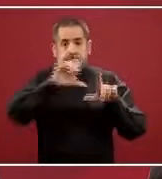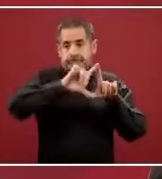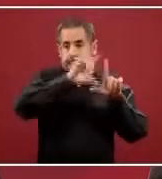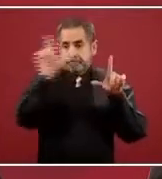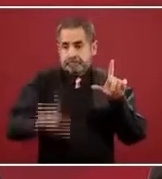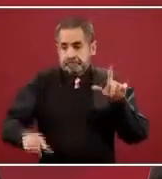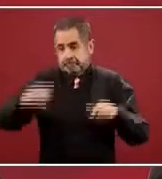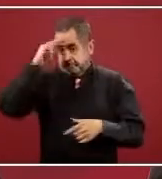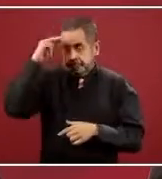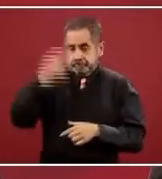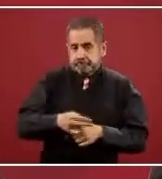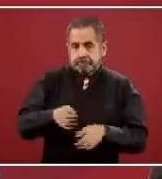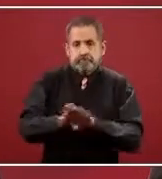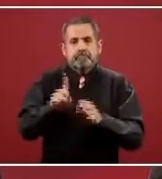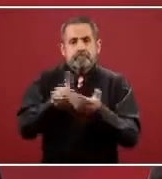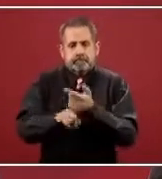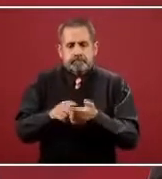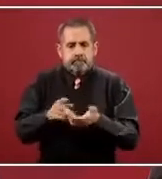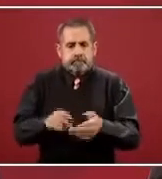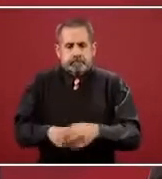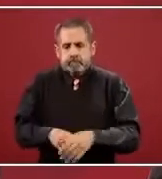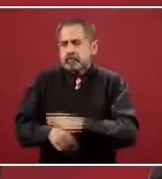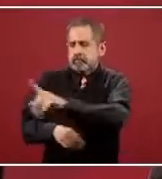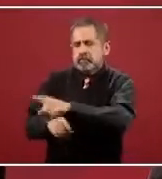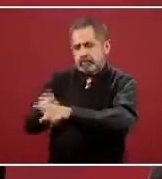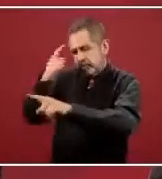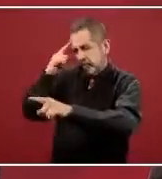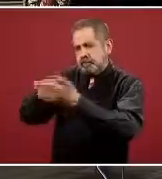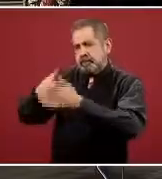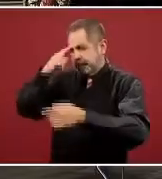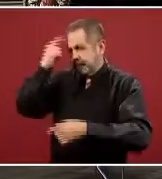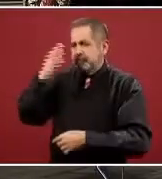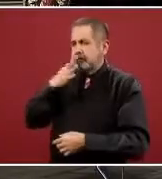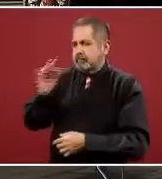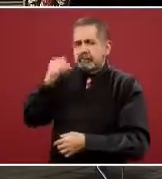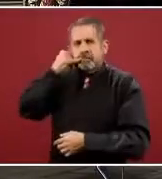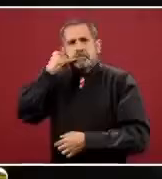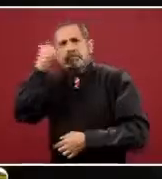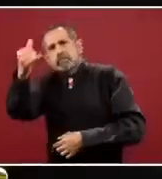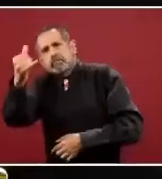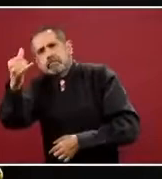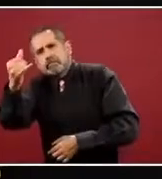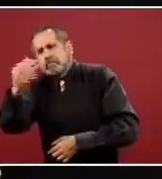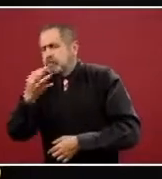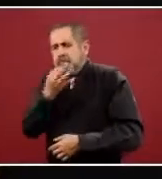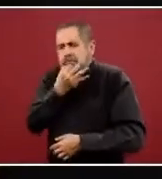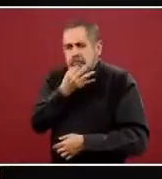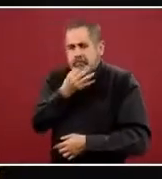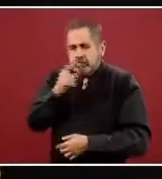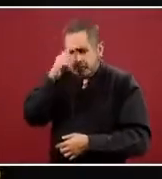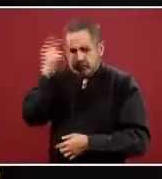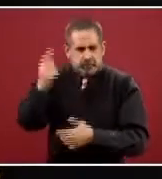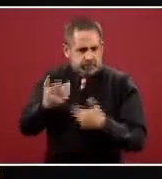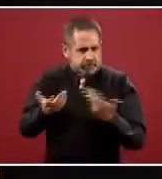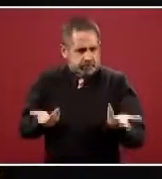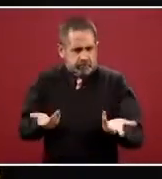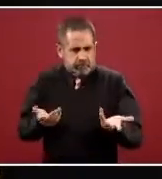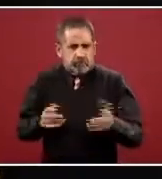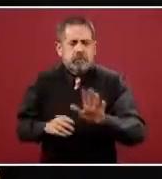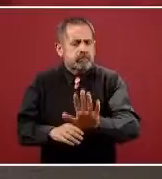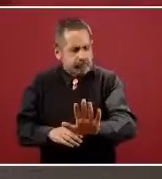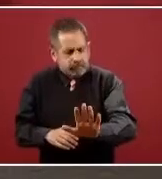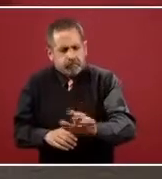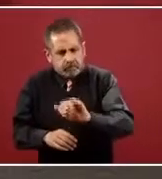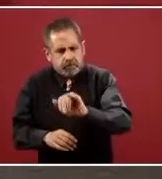República Mexicana que se están llevando a cabo. Yo Vamos a creo hacer la que hablando investigación al INERES, específica, ¿no? Hablando al INERES, con Sí, eso se confirma. forma parte